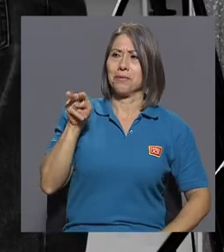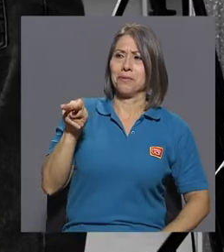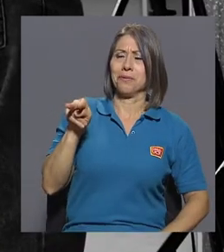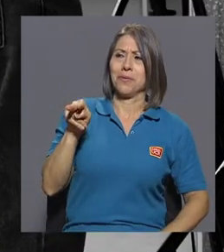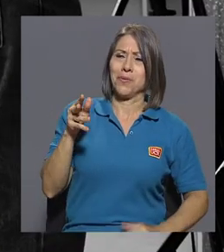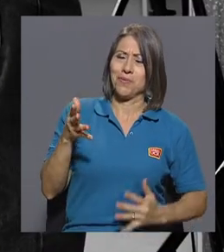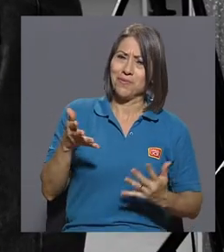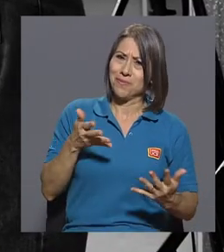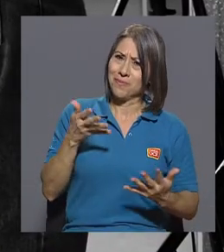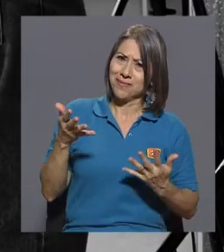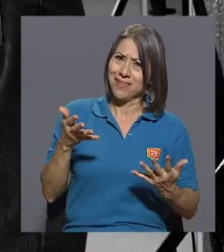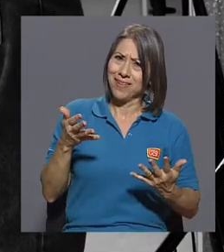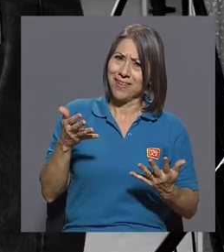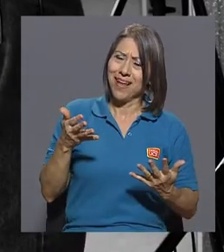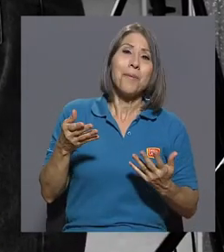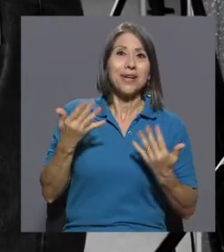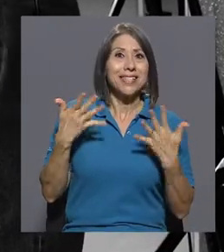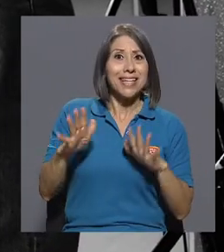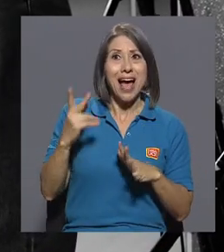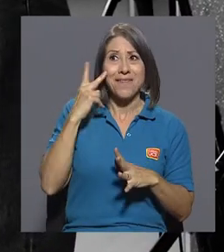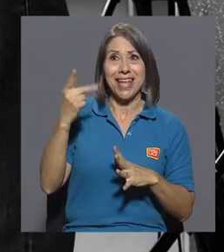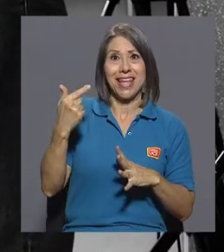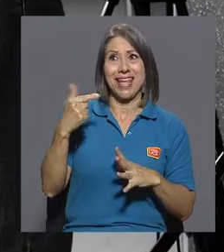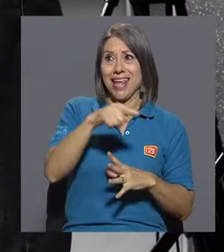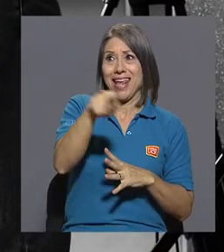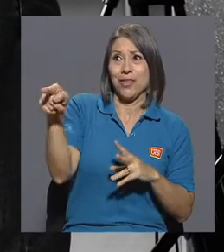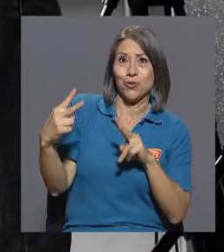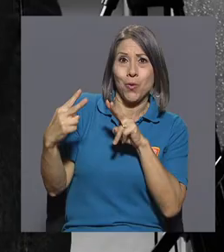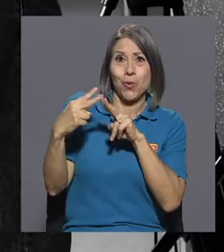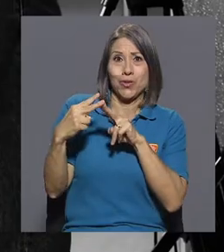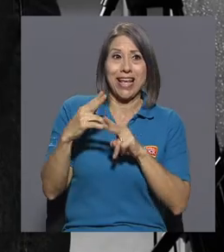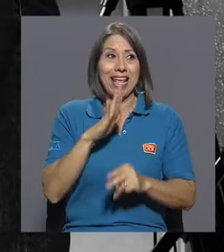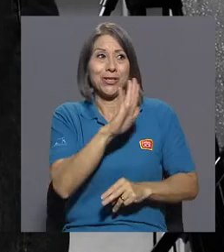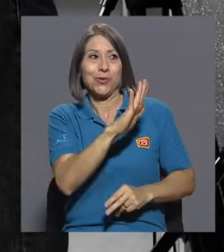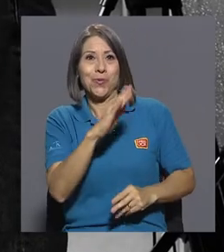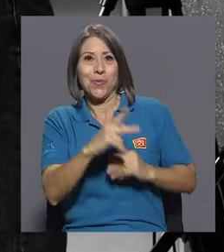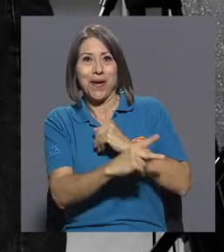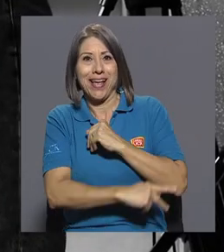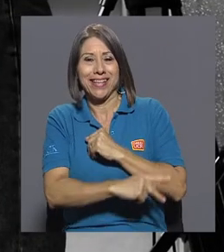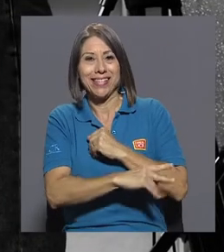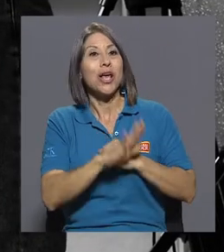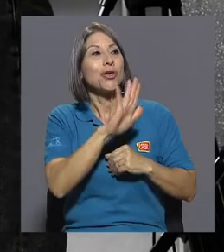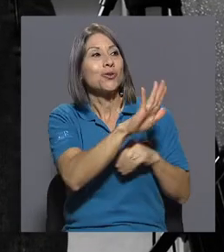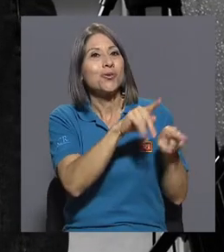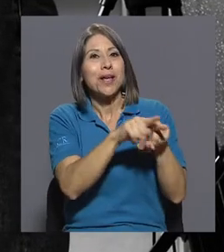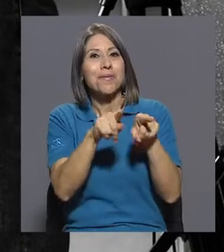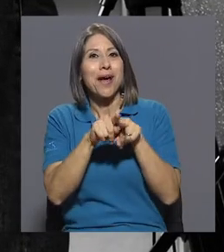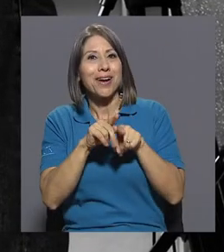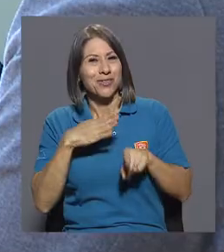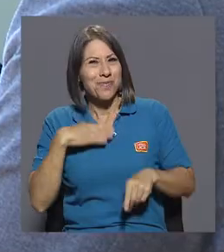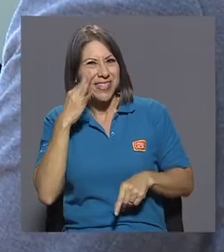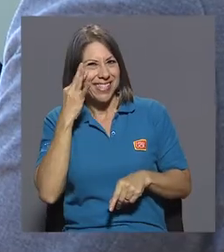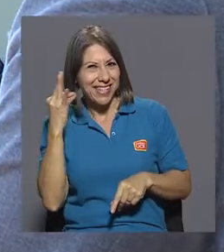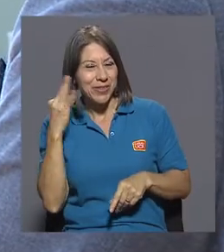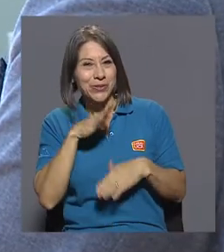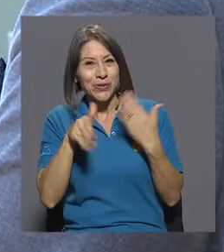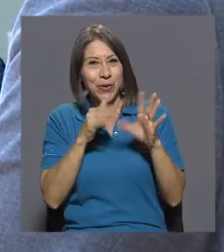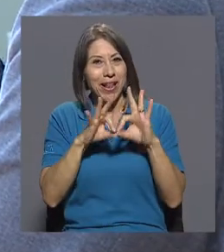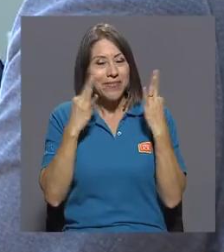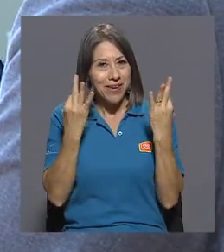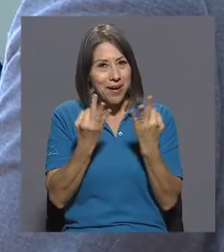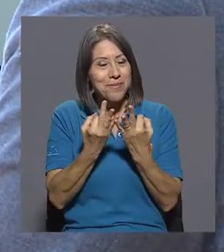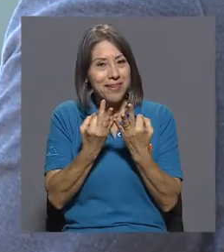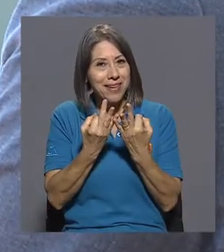en el país de ellos, ¿verdad? Entonces sus hermanos, mis tíos, y toda la familia y todo eso. Entonces, para